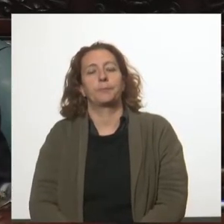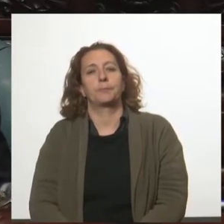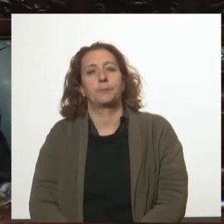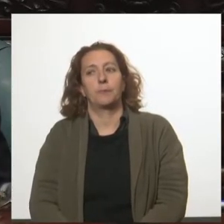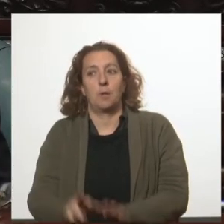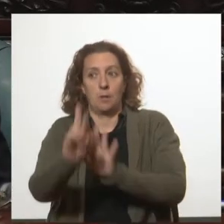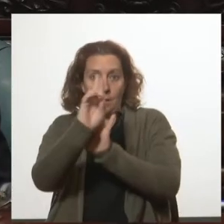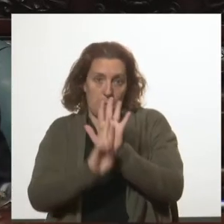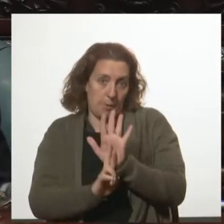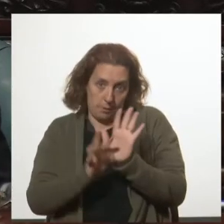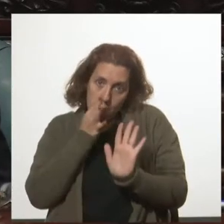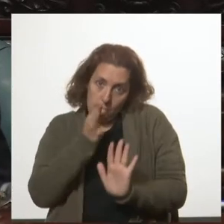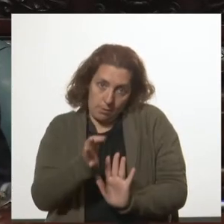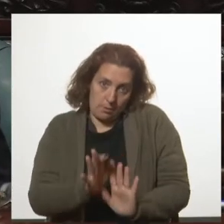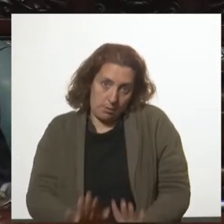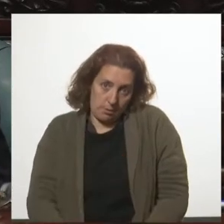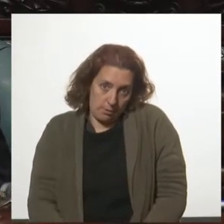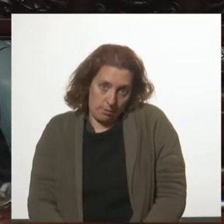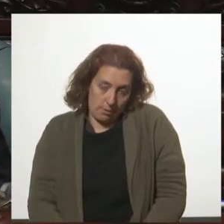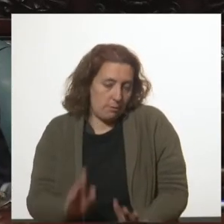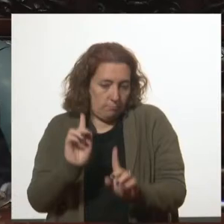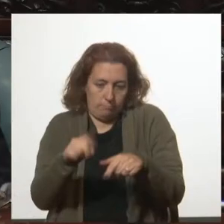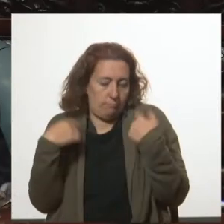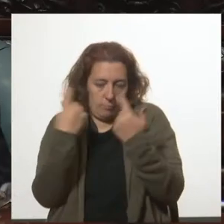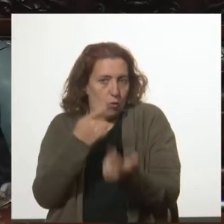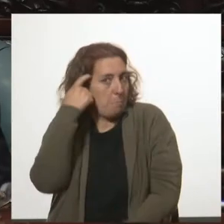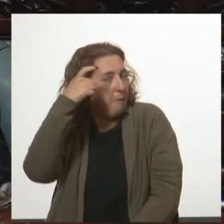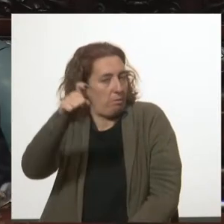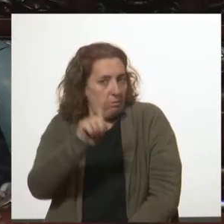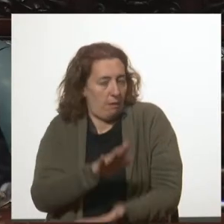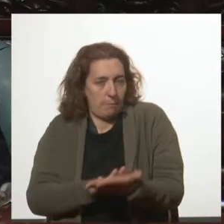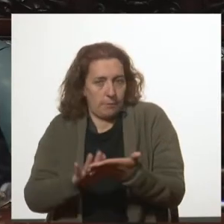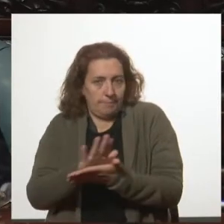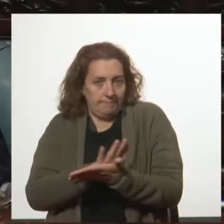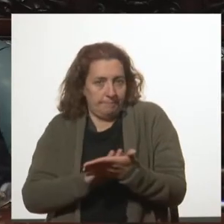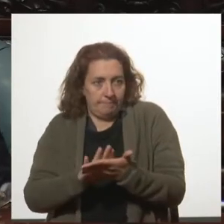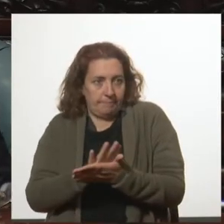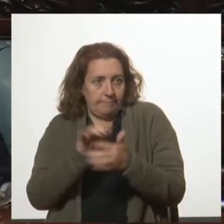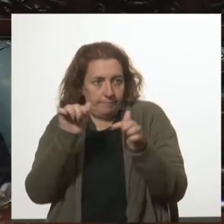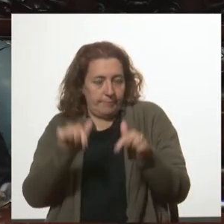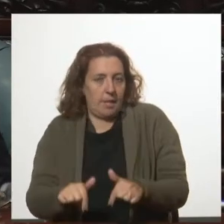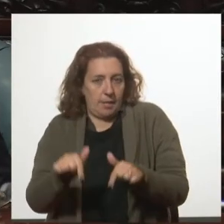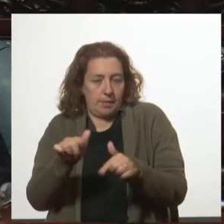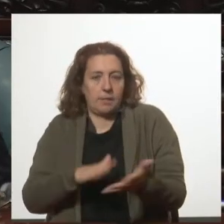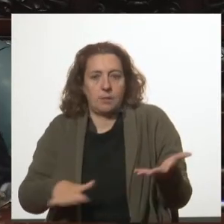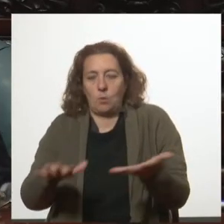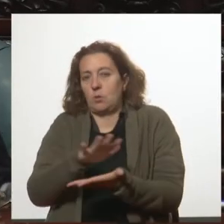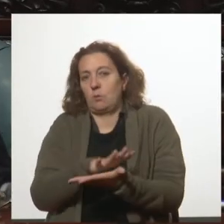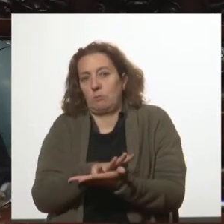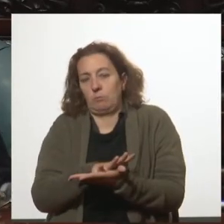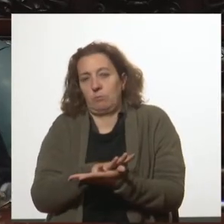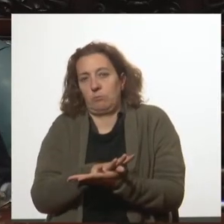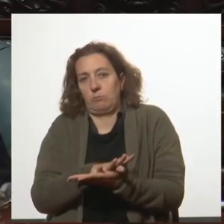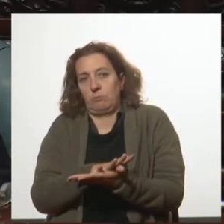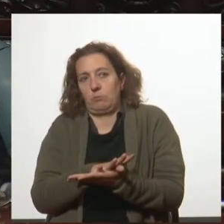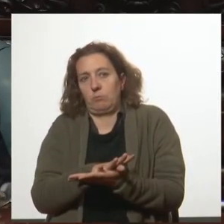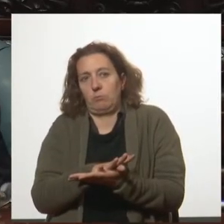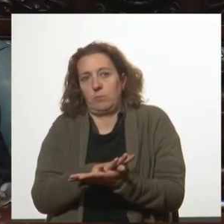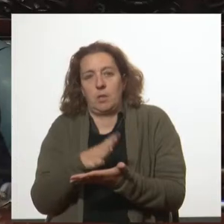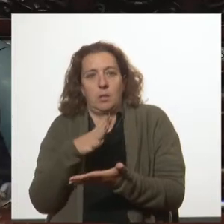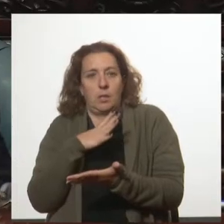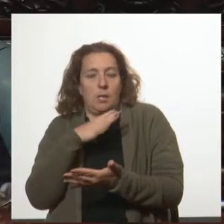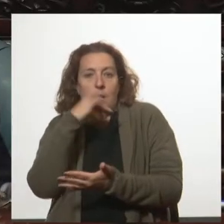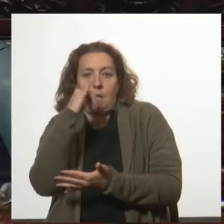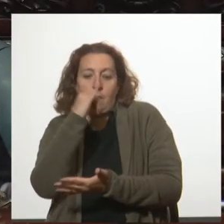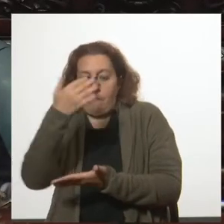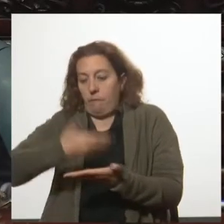el reglamento nosotros no hemos inventado nada para llegar a este acontecimiento o este hecho de tener los informes